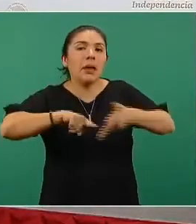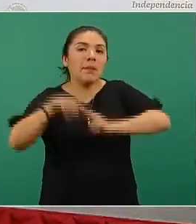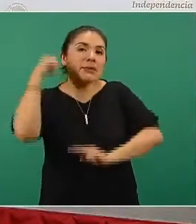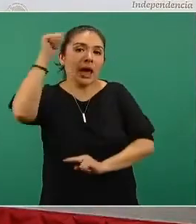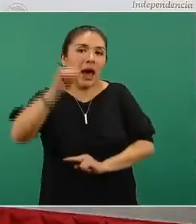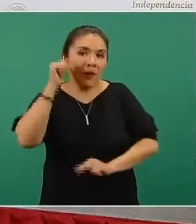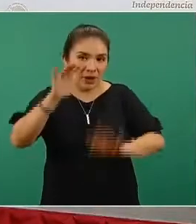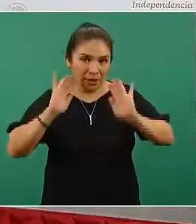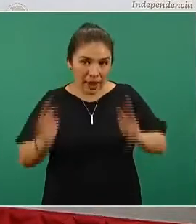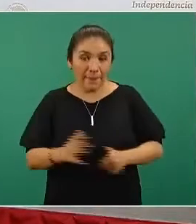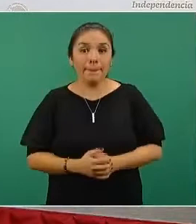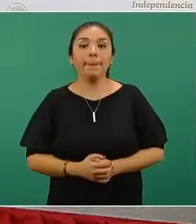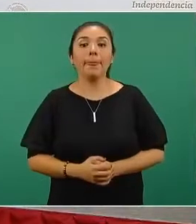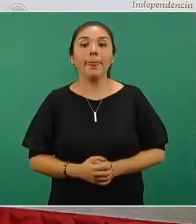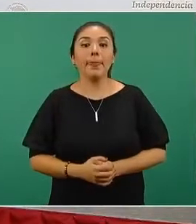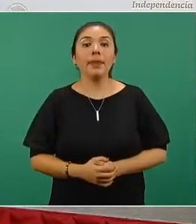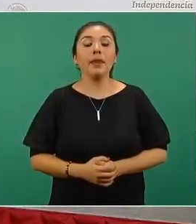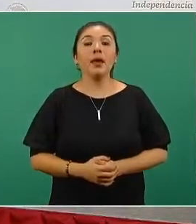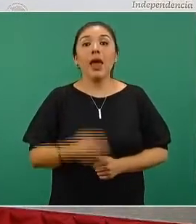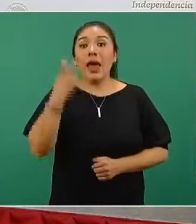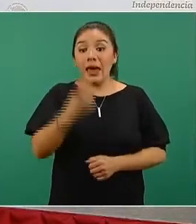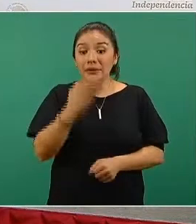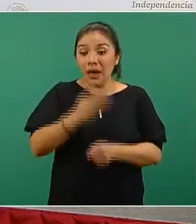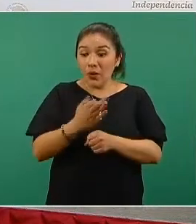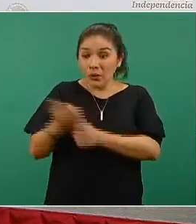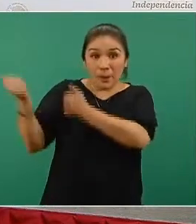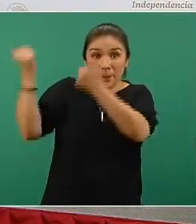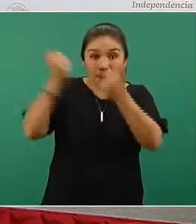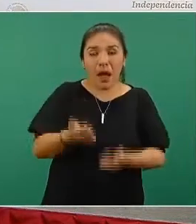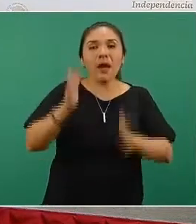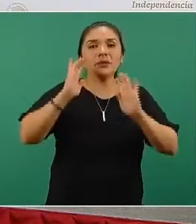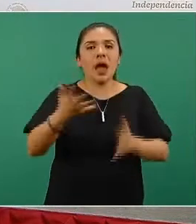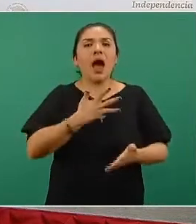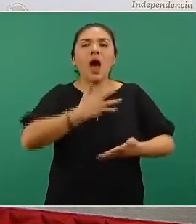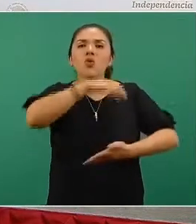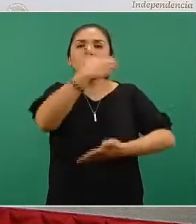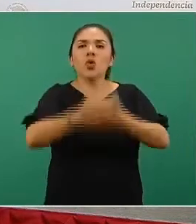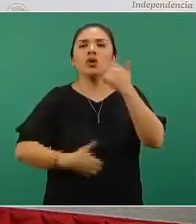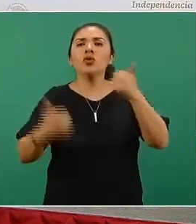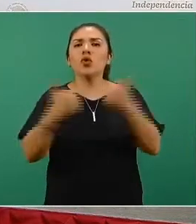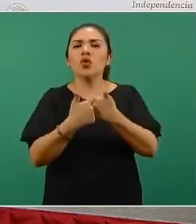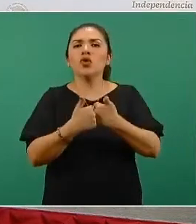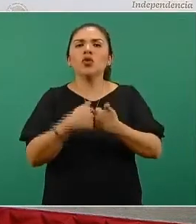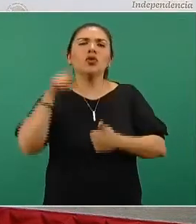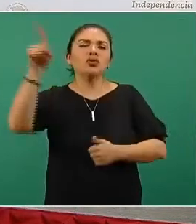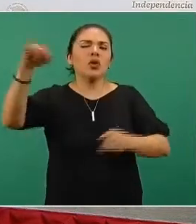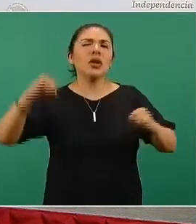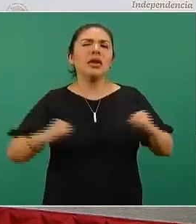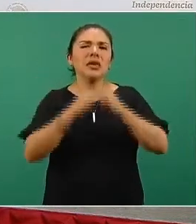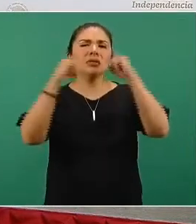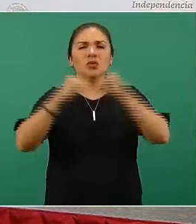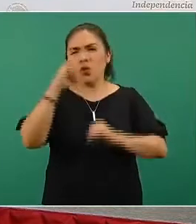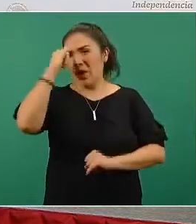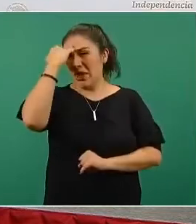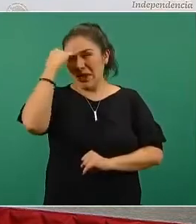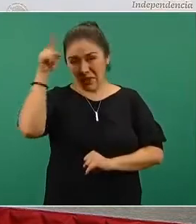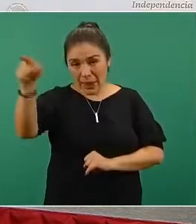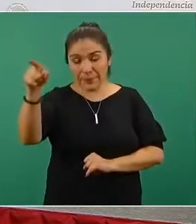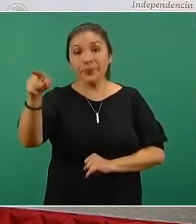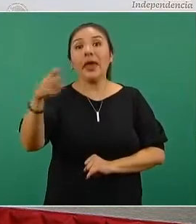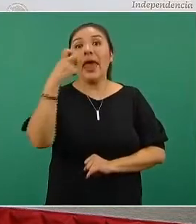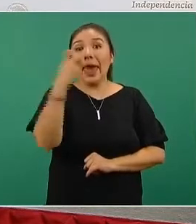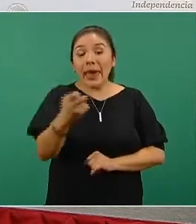empiecen a liberar. Las que llegaron son las que tenemos un contrato también con el Serum Institute de la India, y de esto